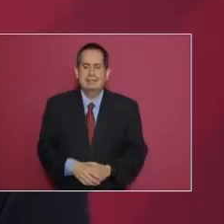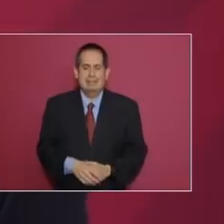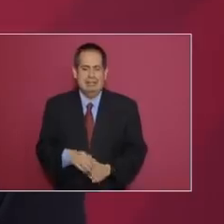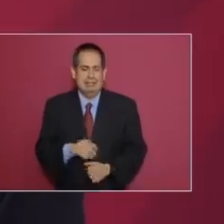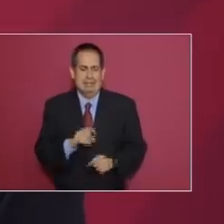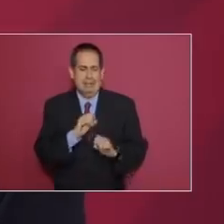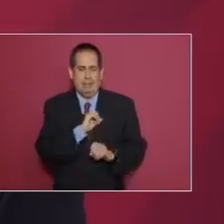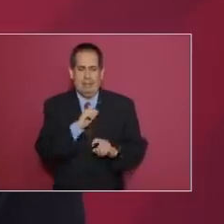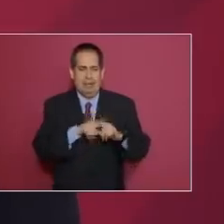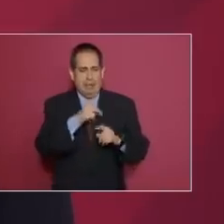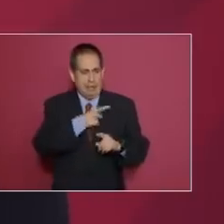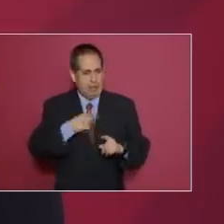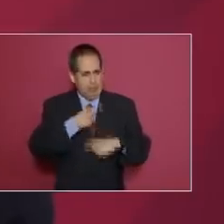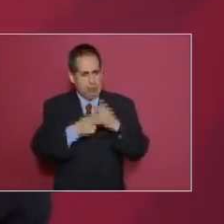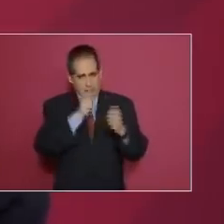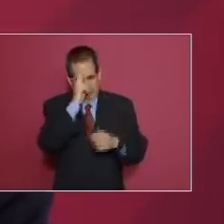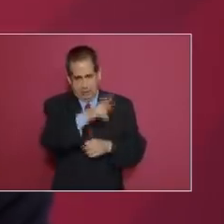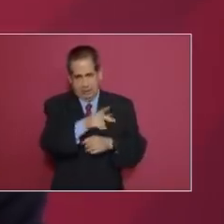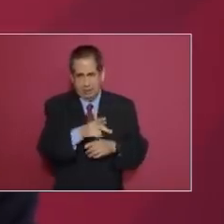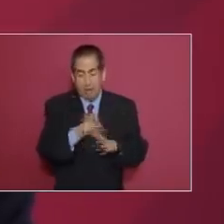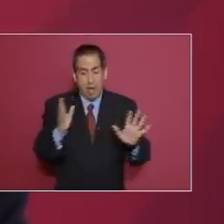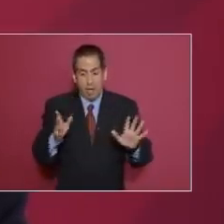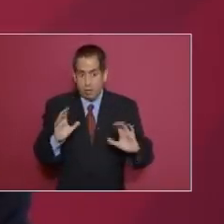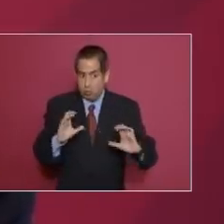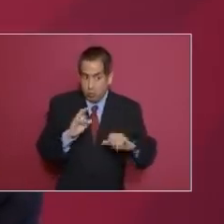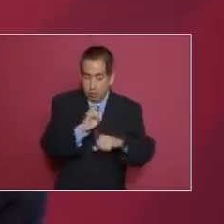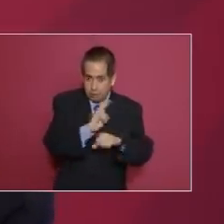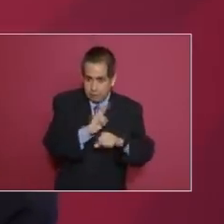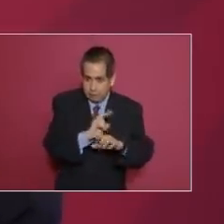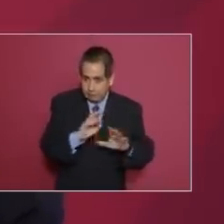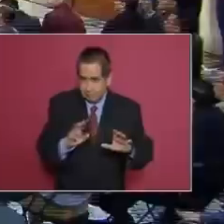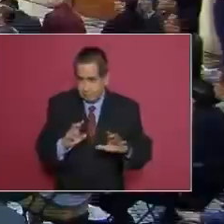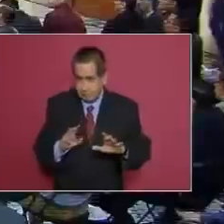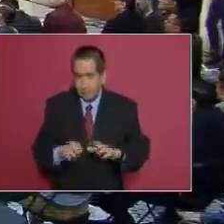especial, merece respeto. Y ahí estamos pendientes.